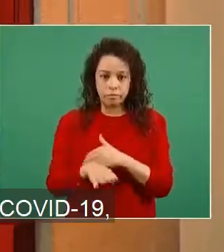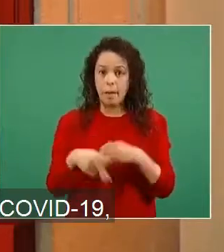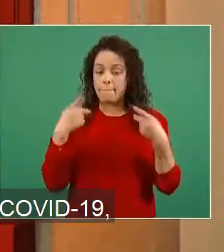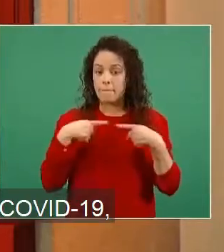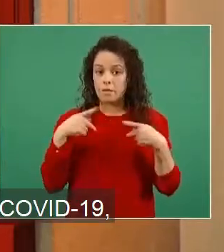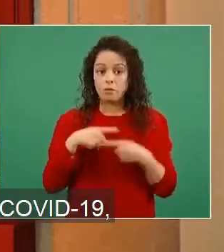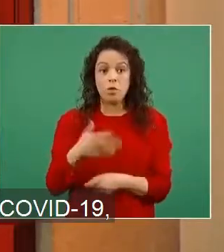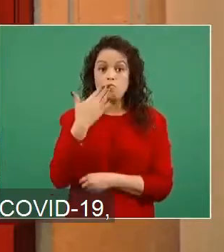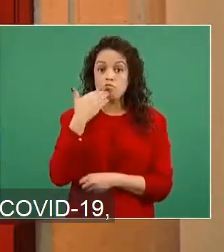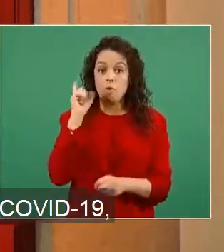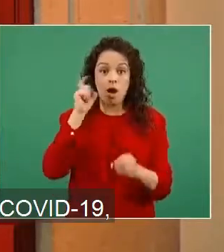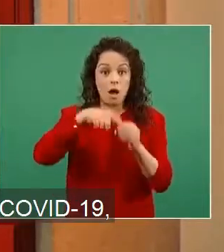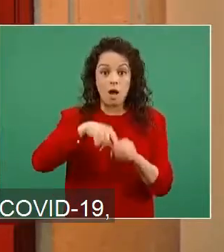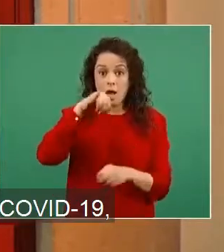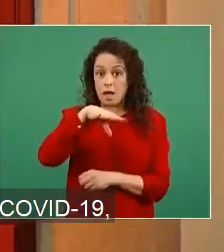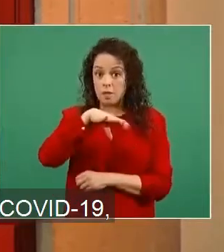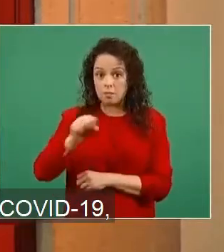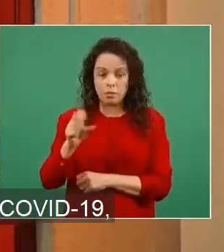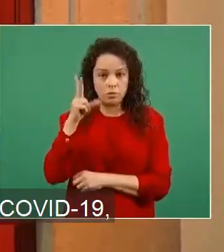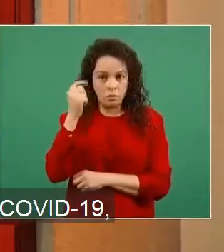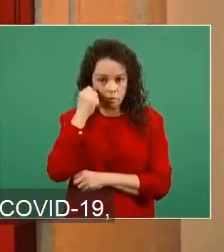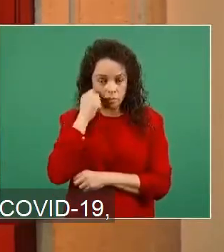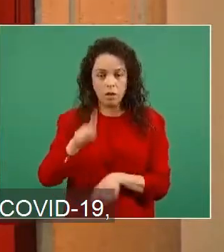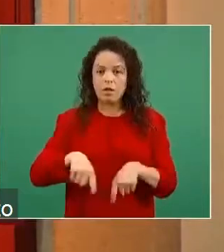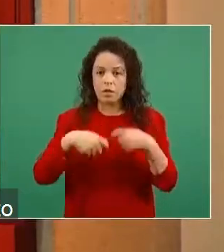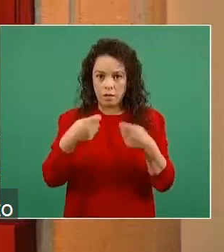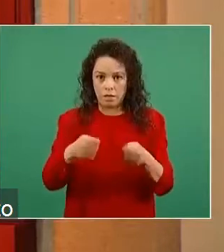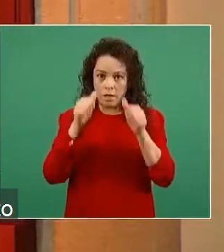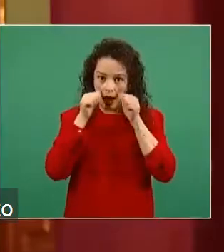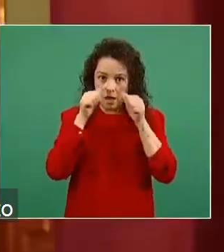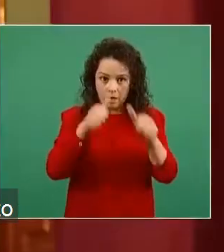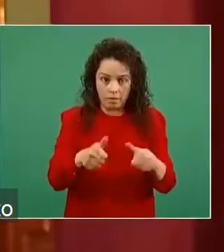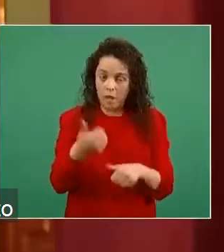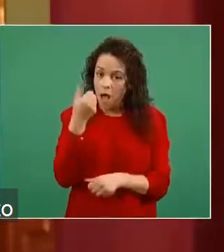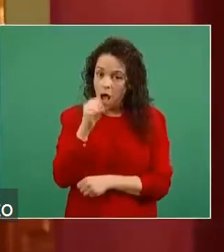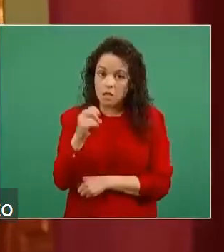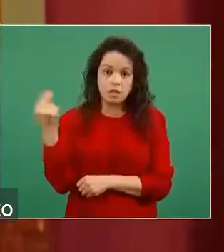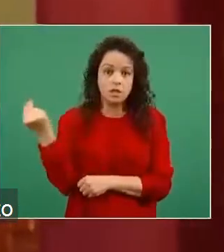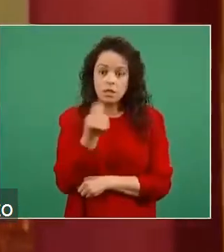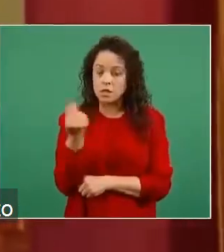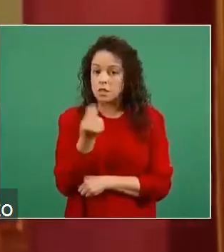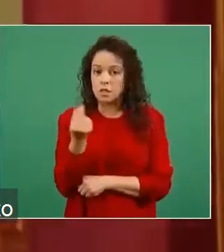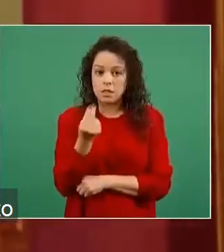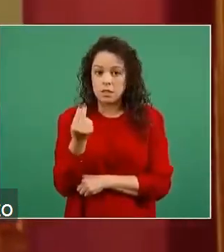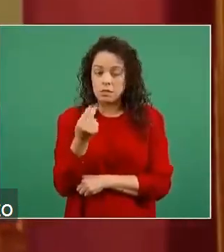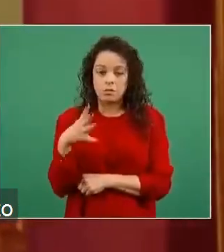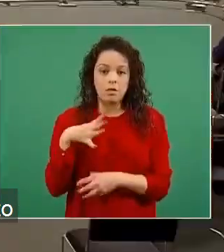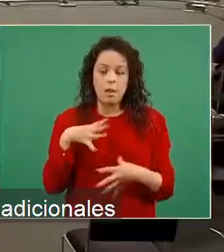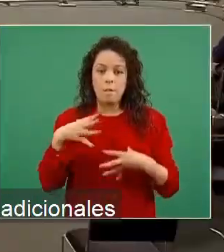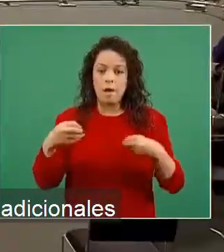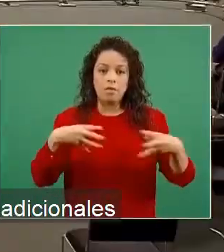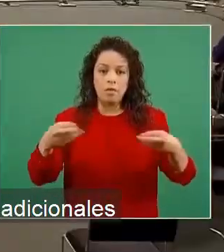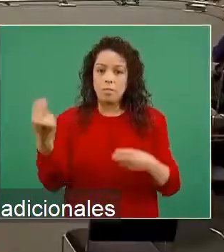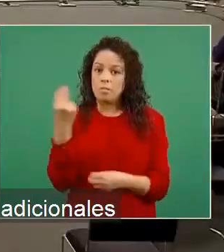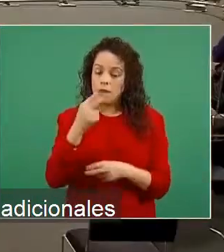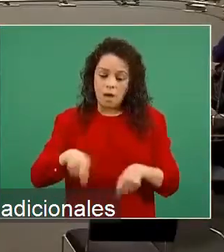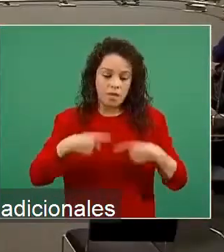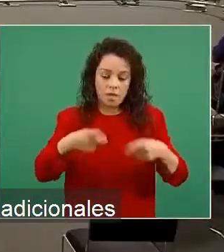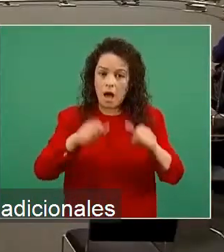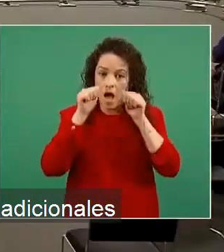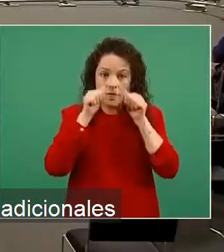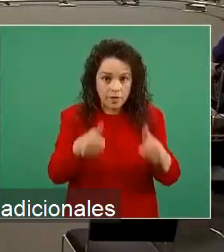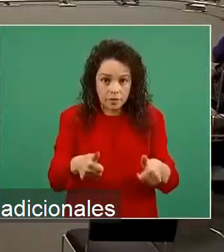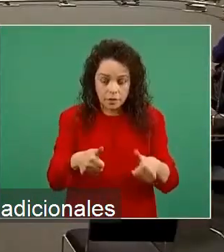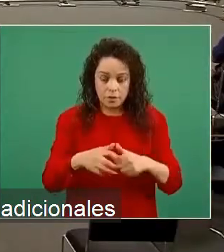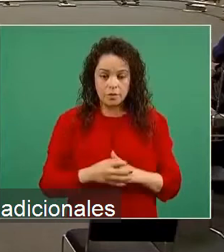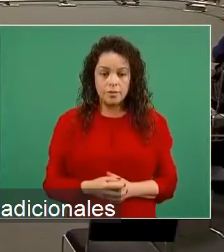entidades ante el aumento de contagios por kobe 19 lo cual le permitirá crecer en un 39 por ciento para alcanzar hacia finales de